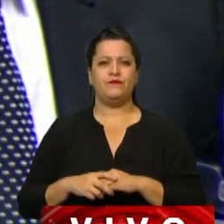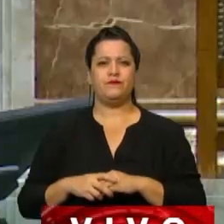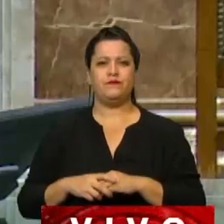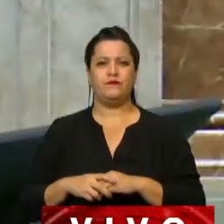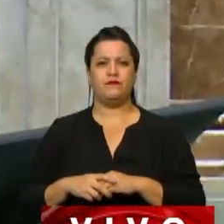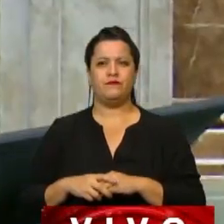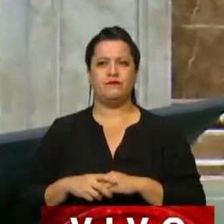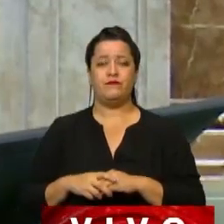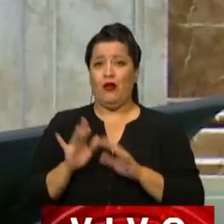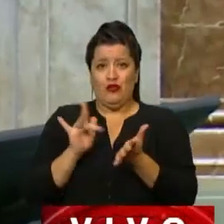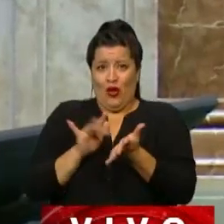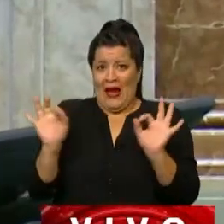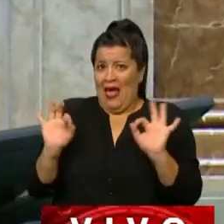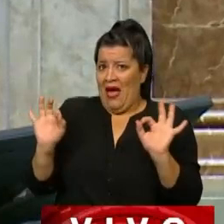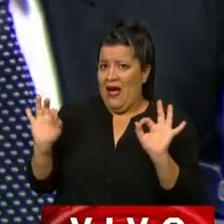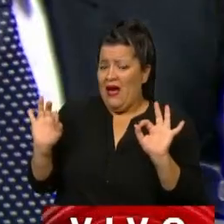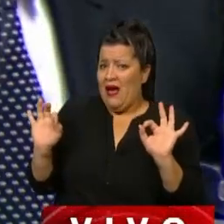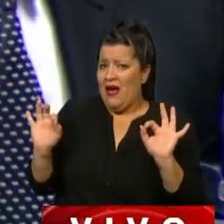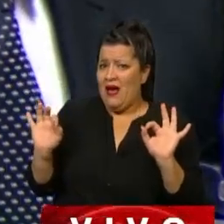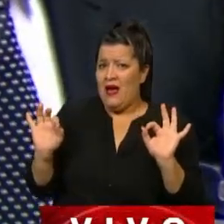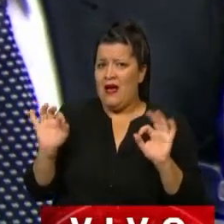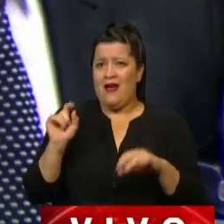Siga adelante, yo no toqué nada.